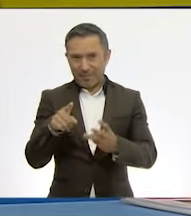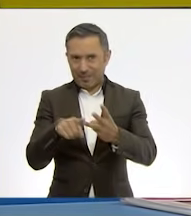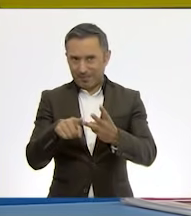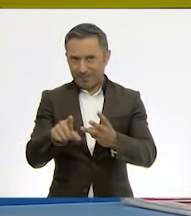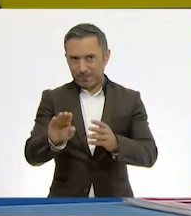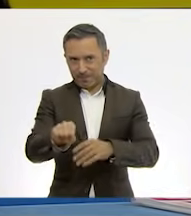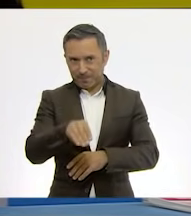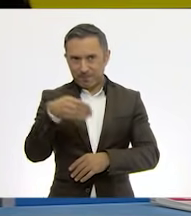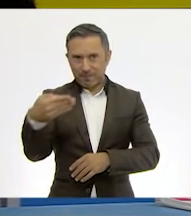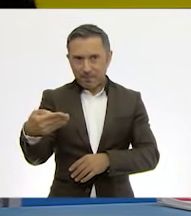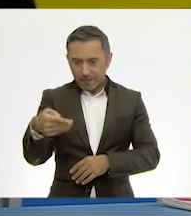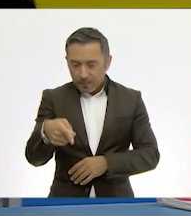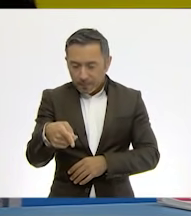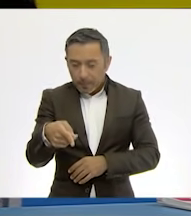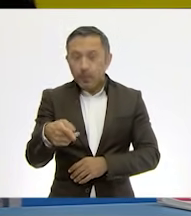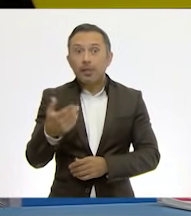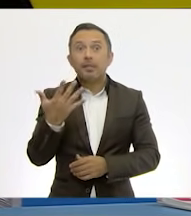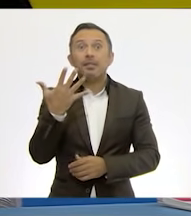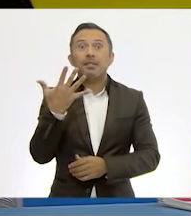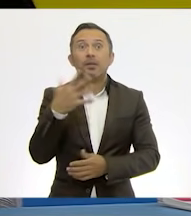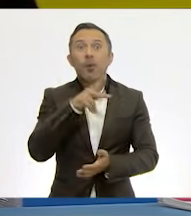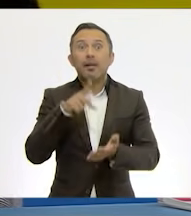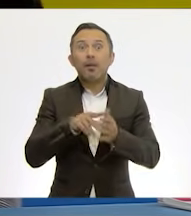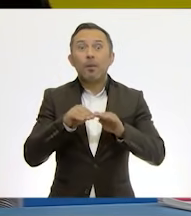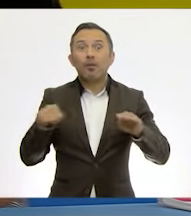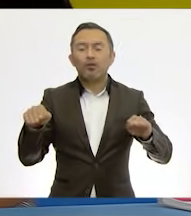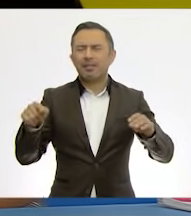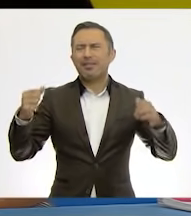Cinco kilómetros. ¡Yay!